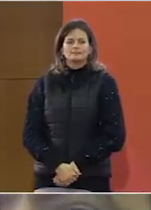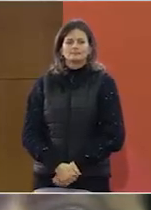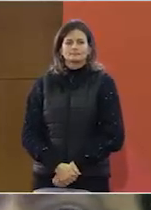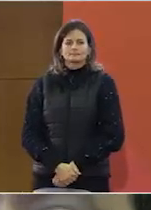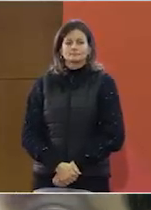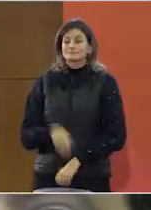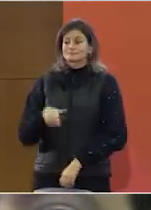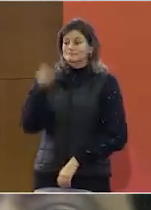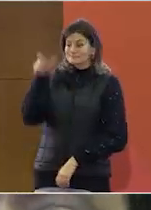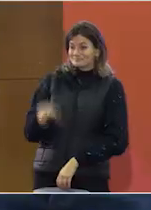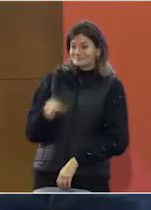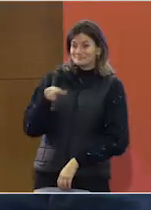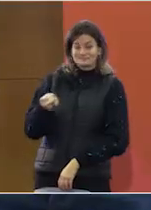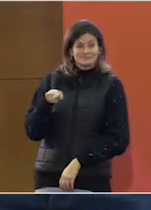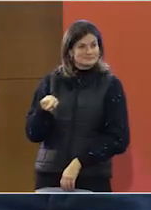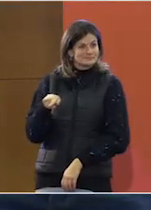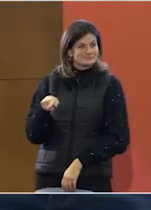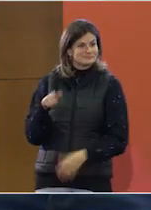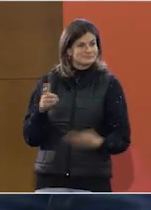Y esa persona